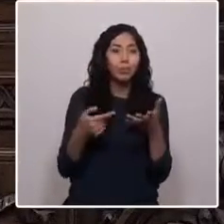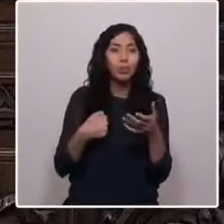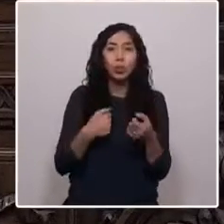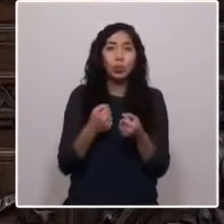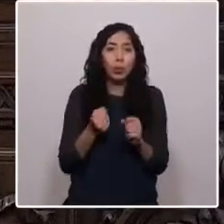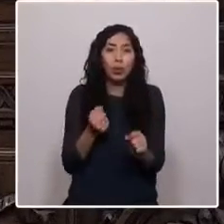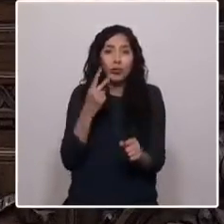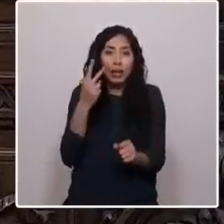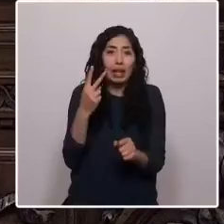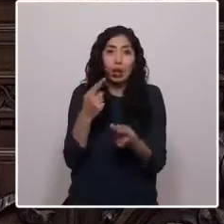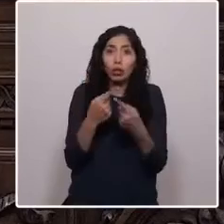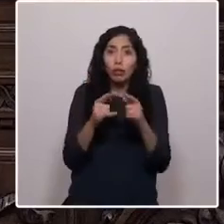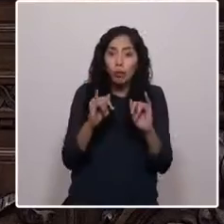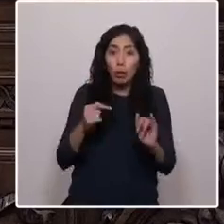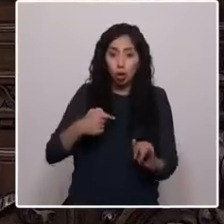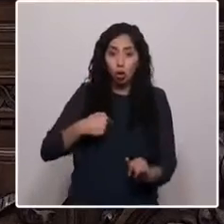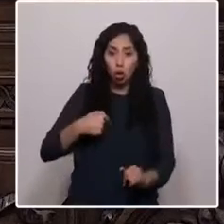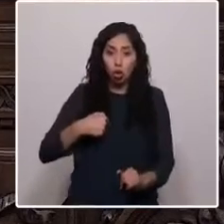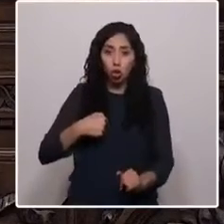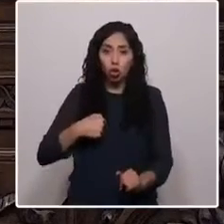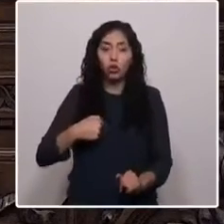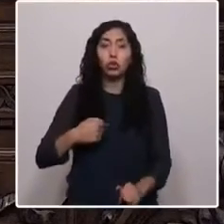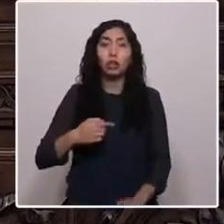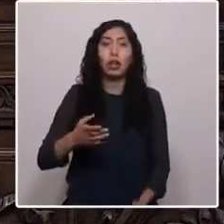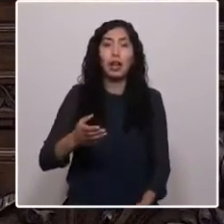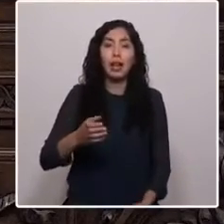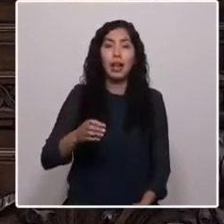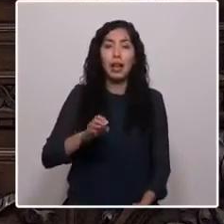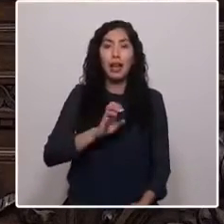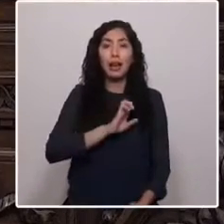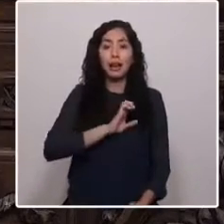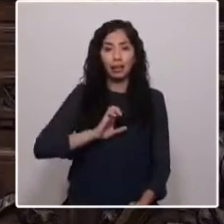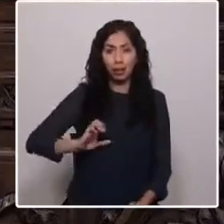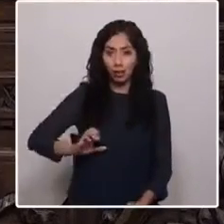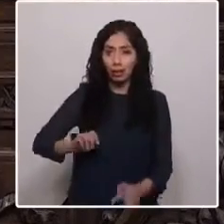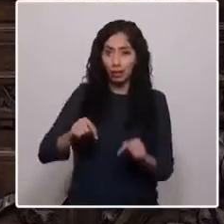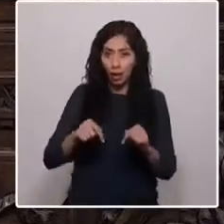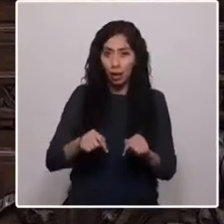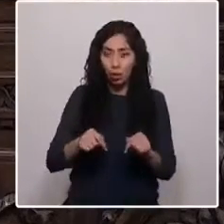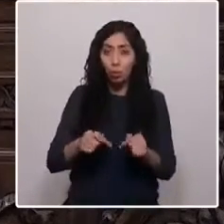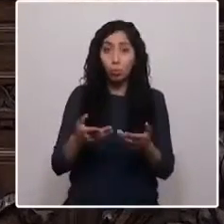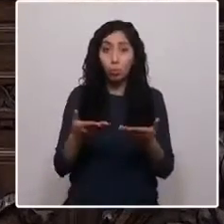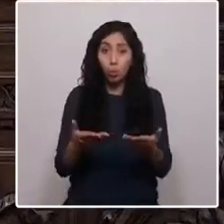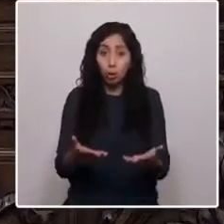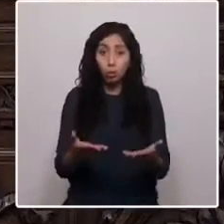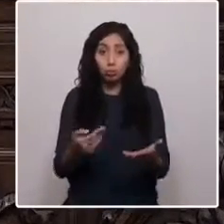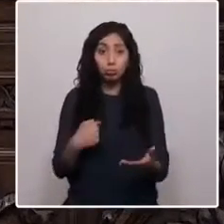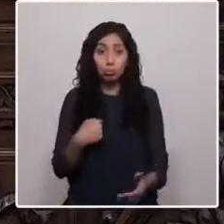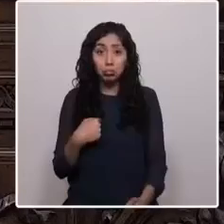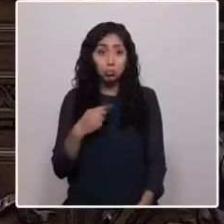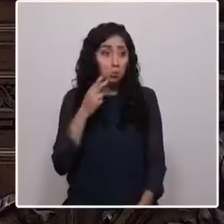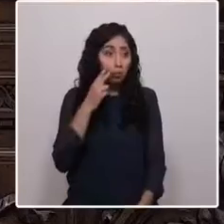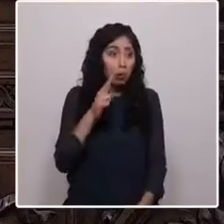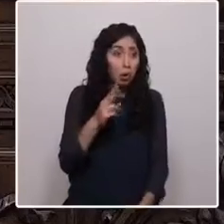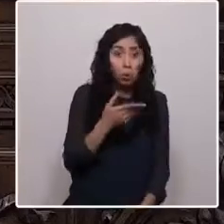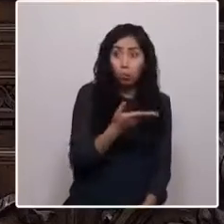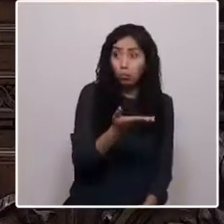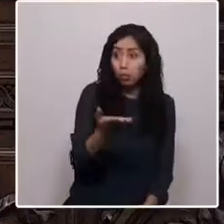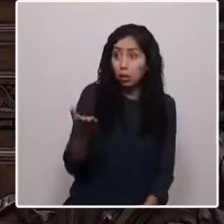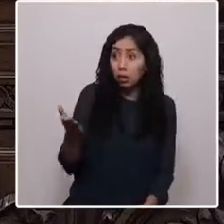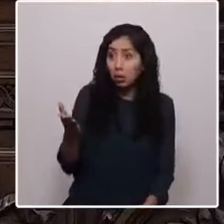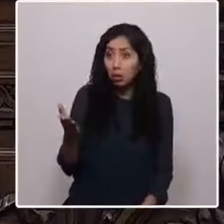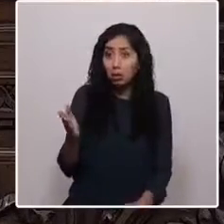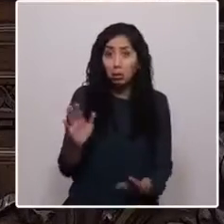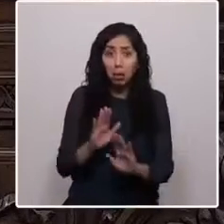pastor evangélico. Por eso no veo a ninguno de ustedes, ni los